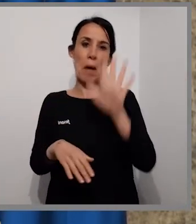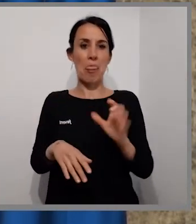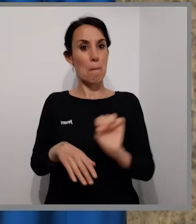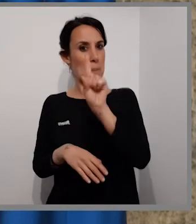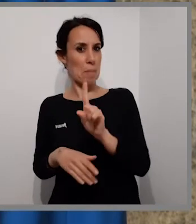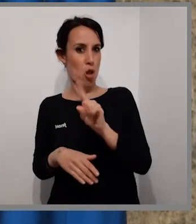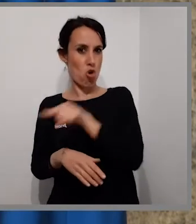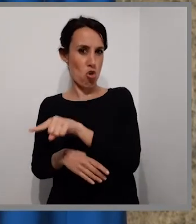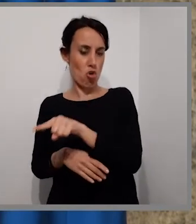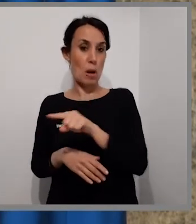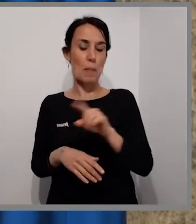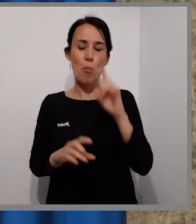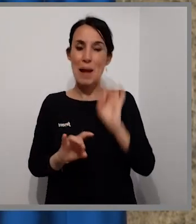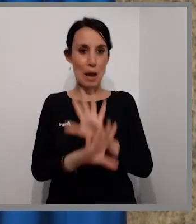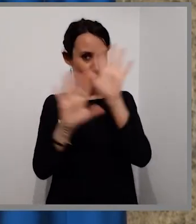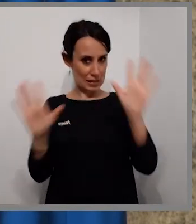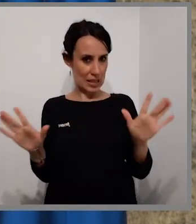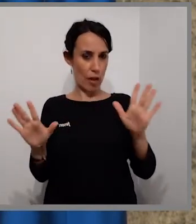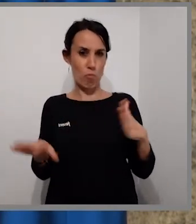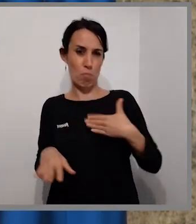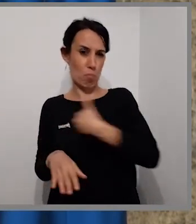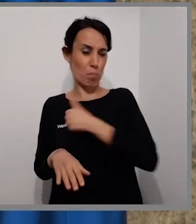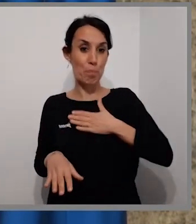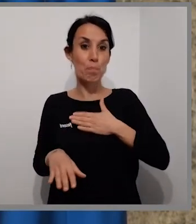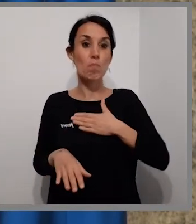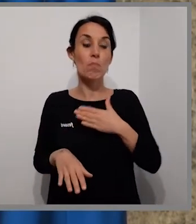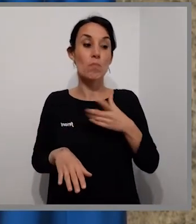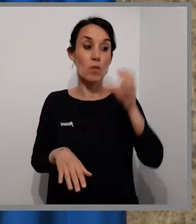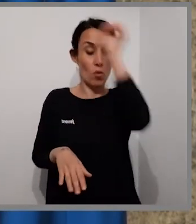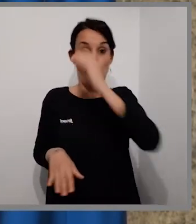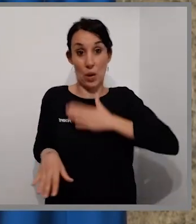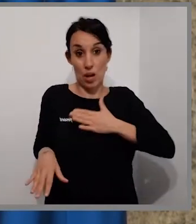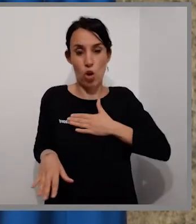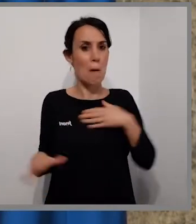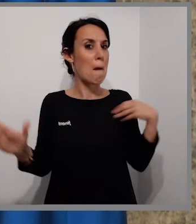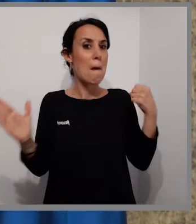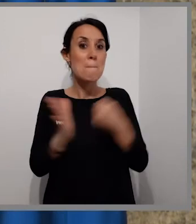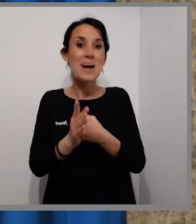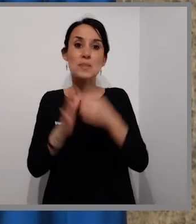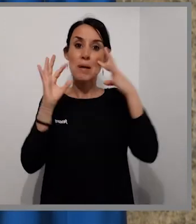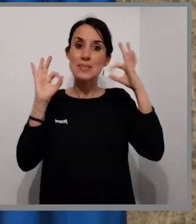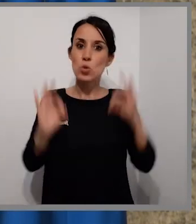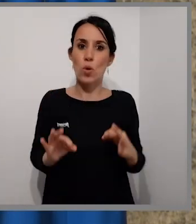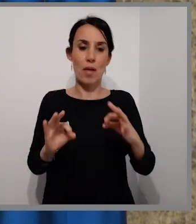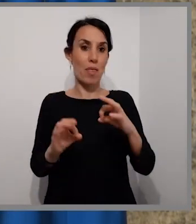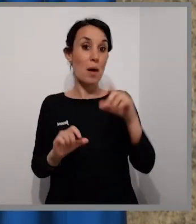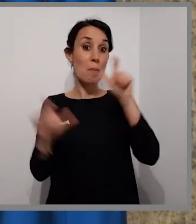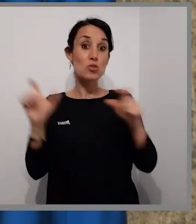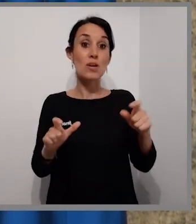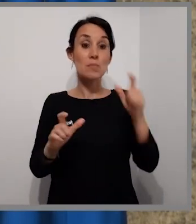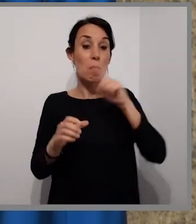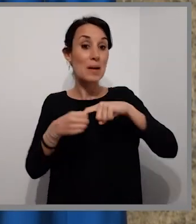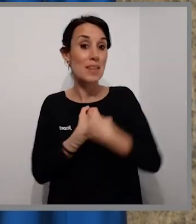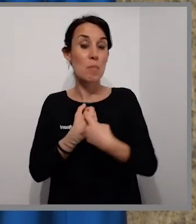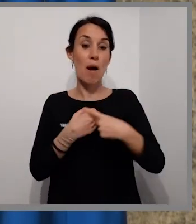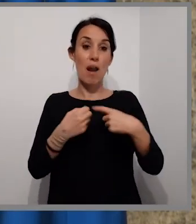primero. Pero, en primer lugar, para que quede claro la posición nuestra, es una posición de máxima seguridad para